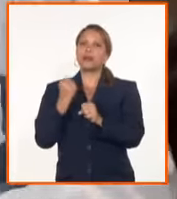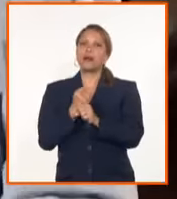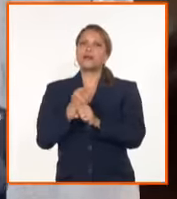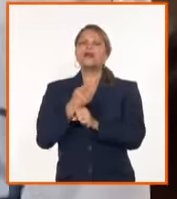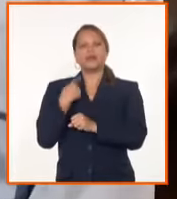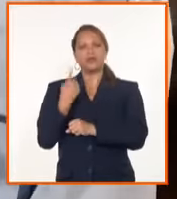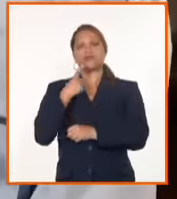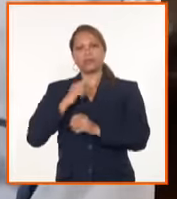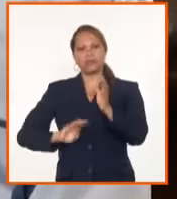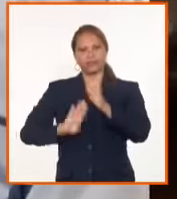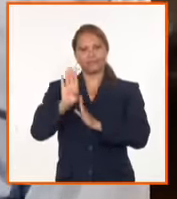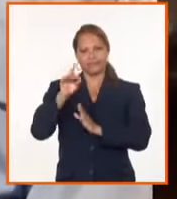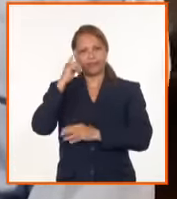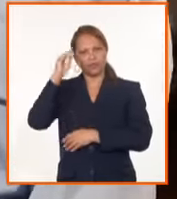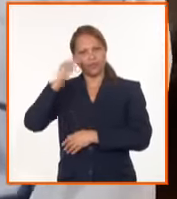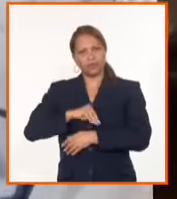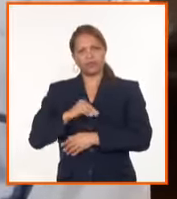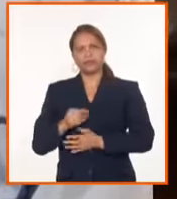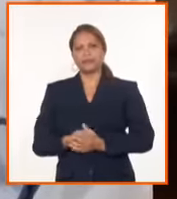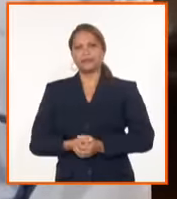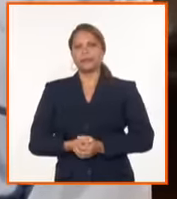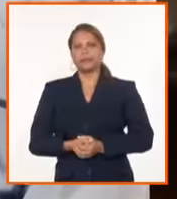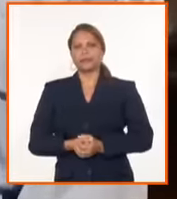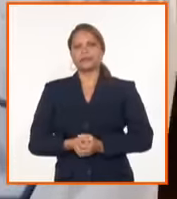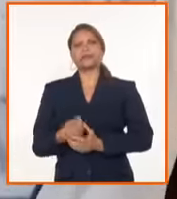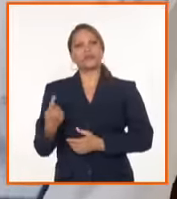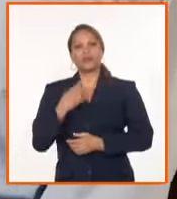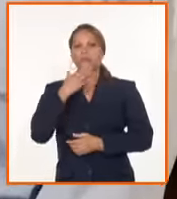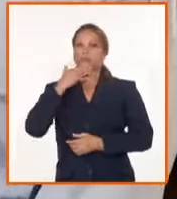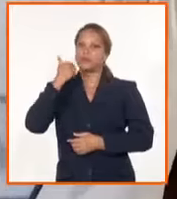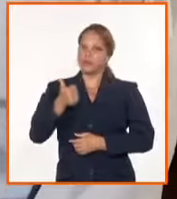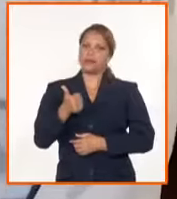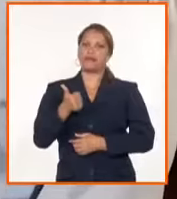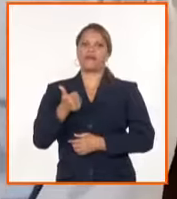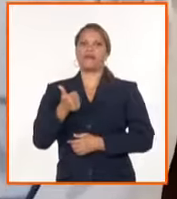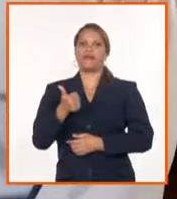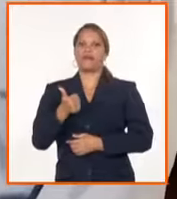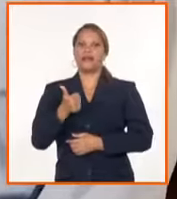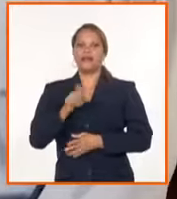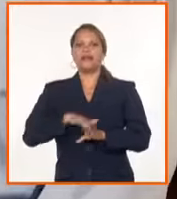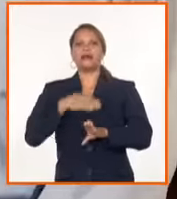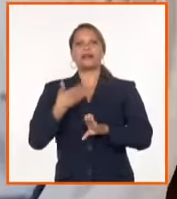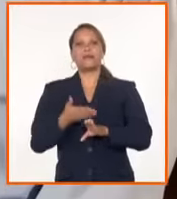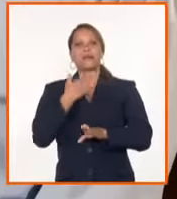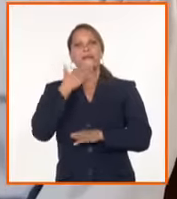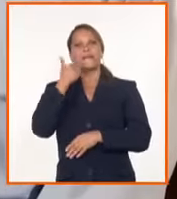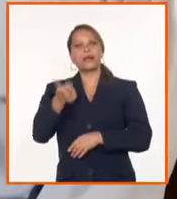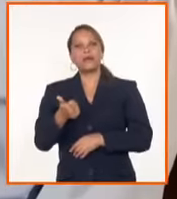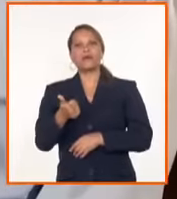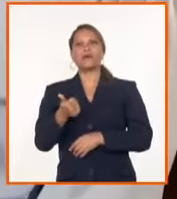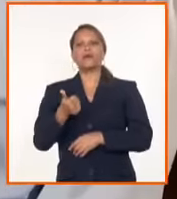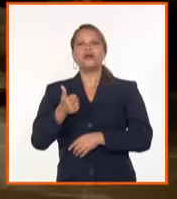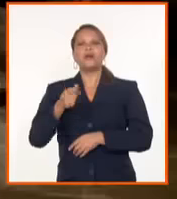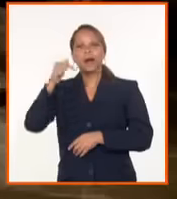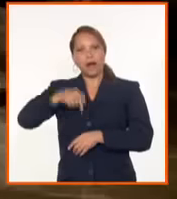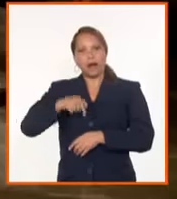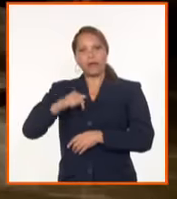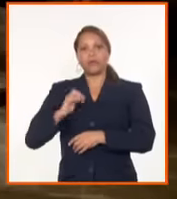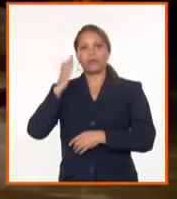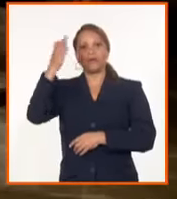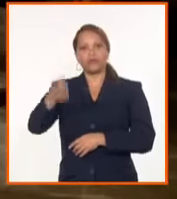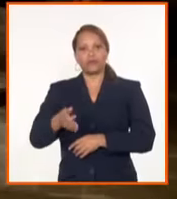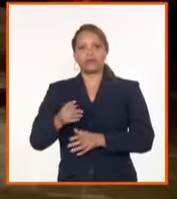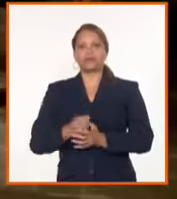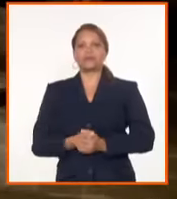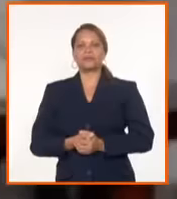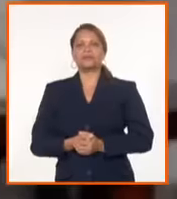a superar. Para bien, para ser mejores después, para tener más capacidades en el presente y en el futuro. Decía